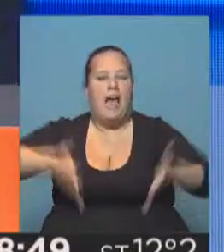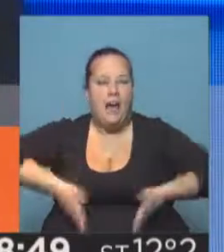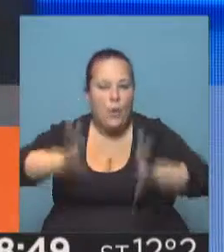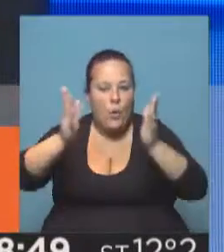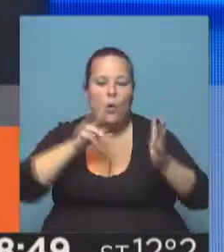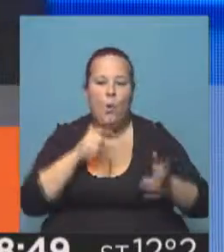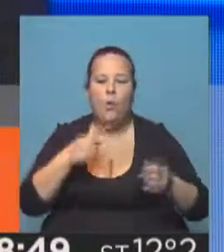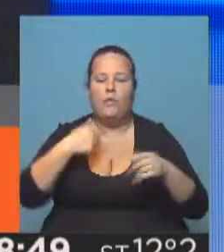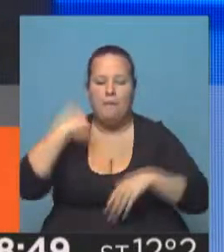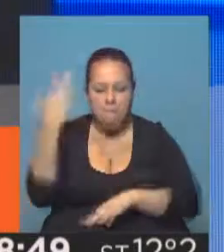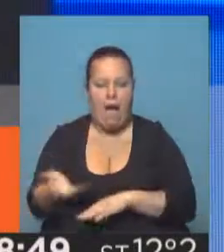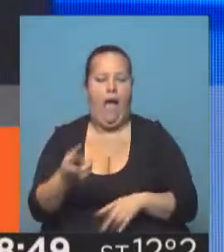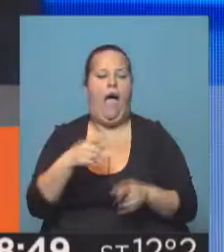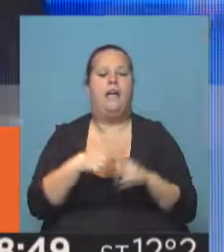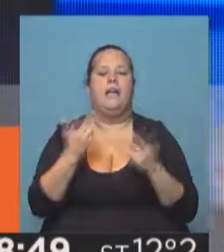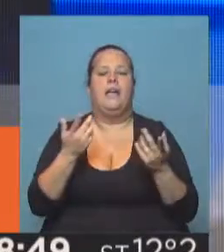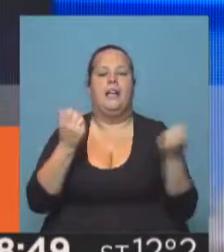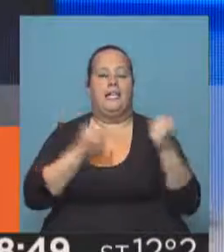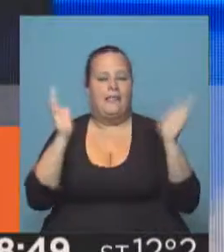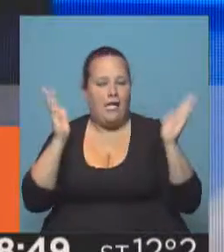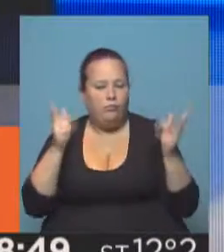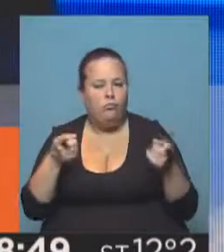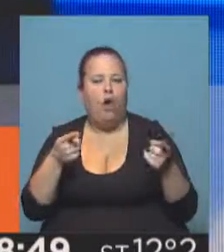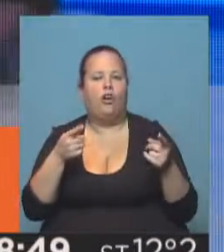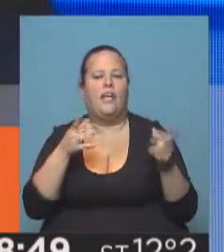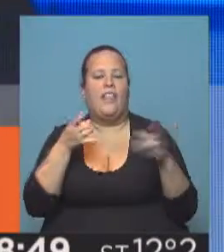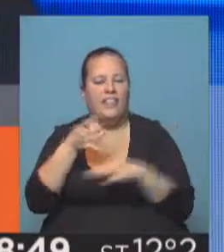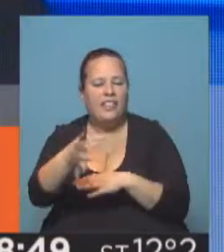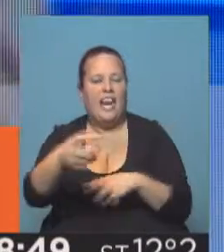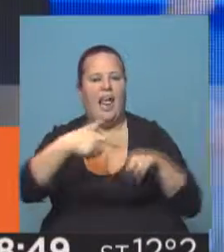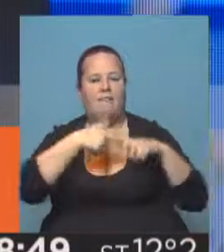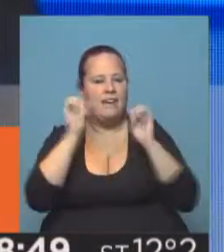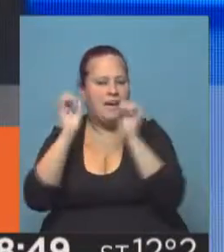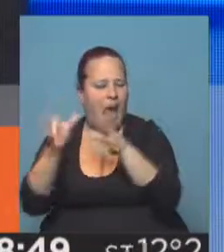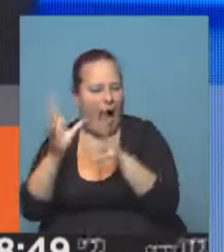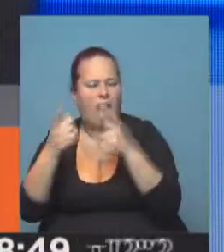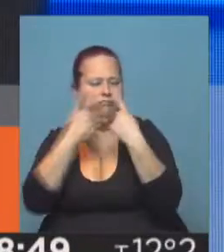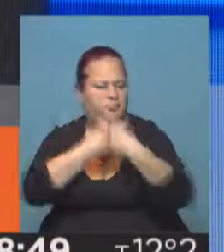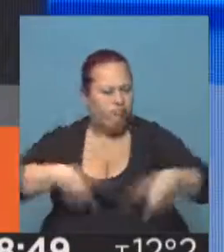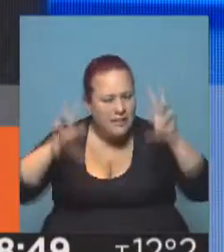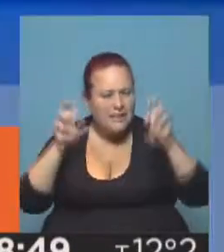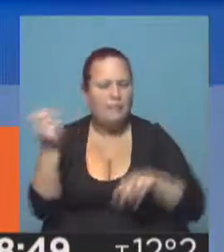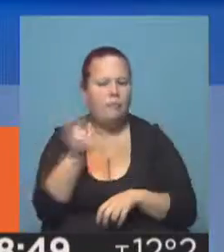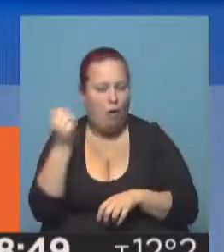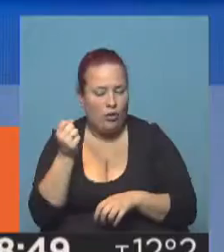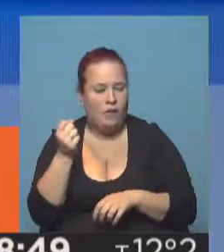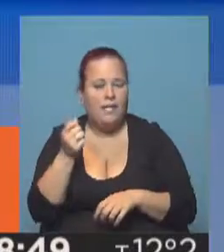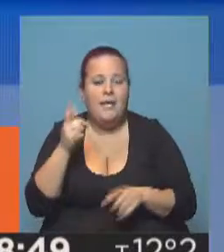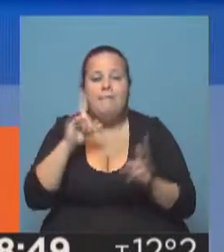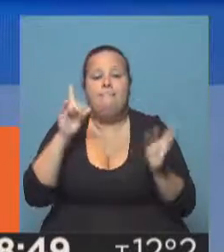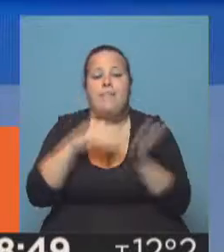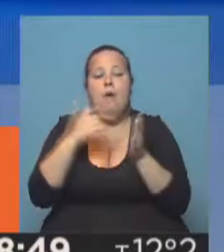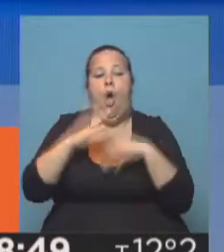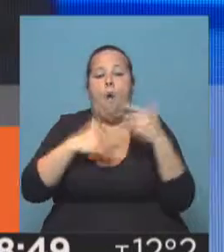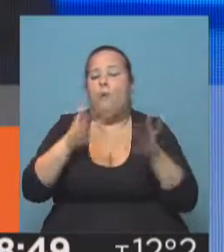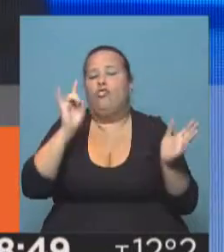por ejemplo, transporte de trenes, de carga. Se ha hablado de todas estas cuestiones que son muy importantes y exceden a lo que puede ser la obra pública,